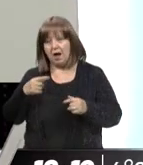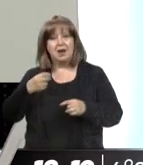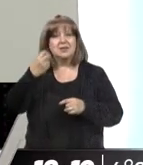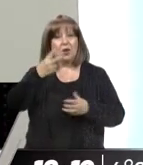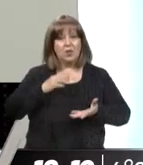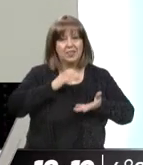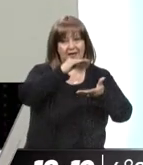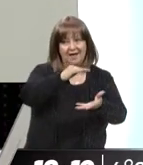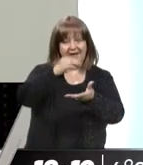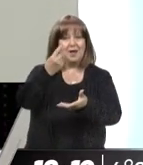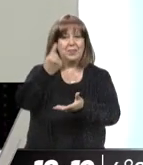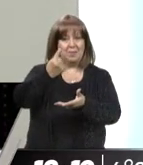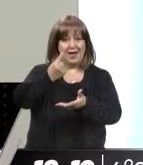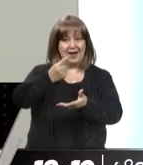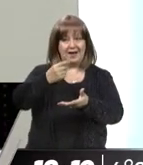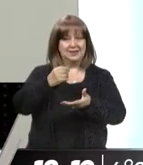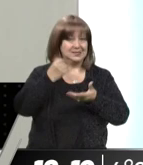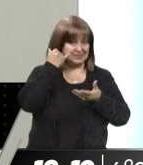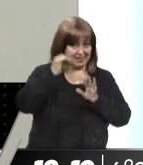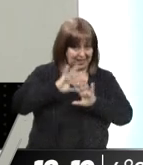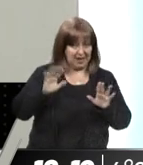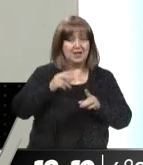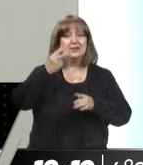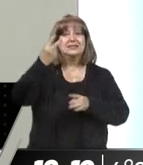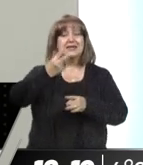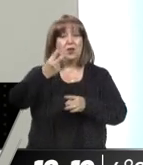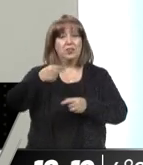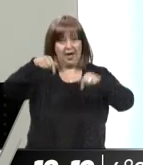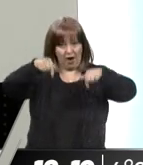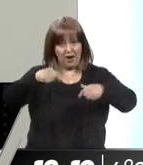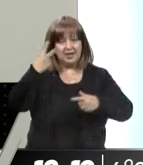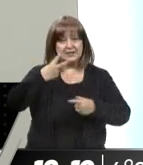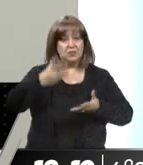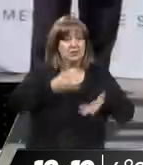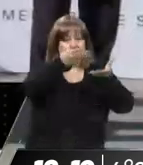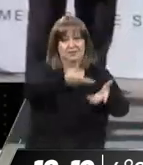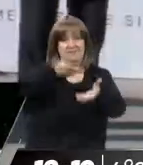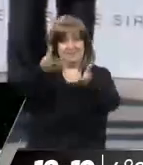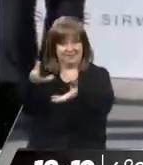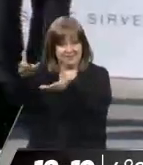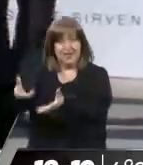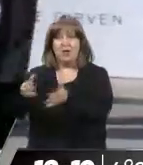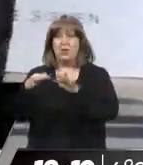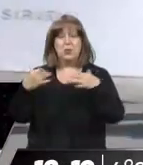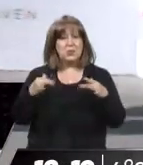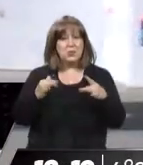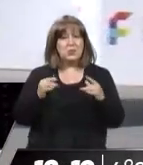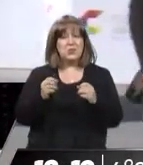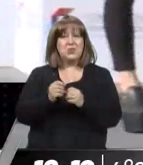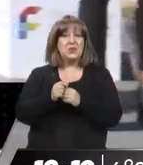de que entre la primera entrega y la segunda haya pasado tan poco tiempo y ha superado nuestras expectativas, así que en este